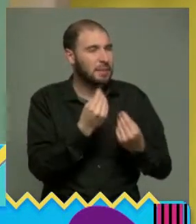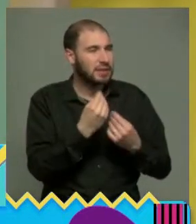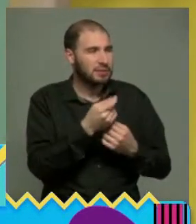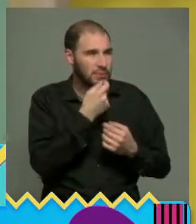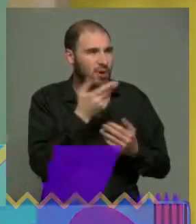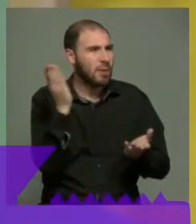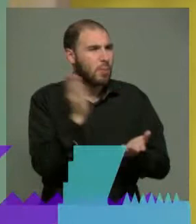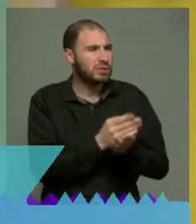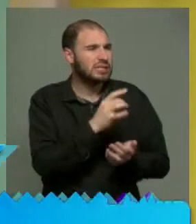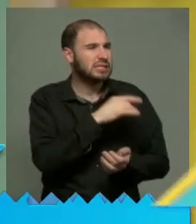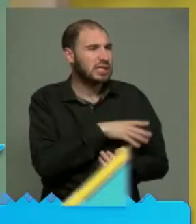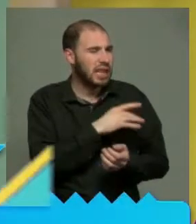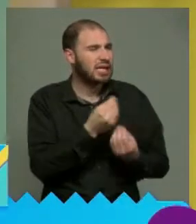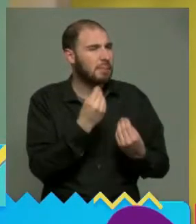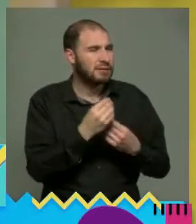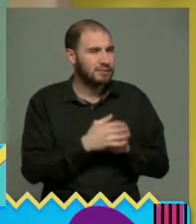situación de las infracciones en Chile?